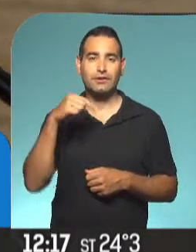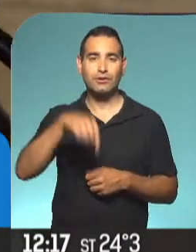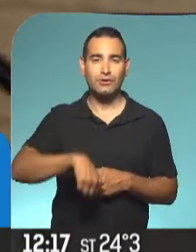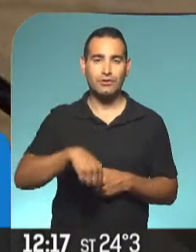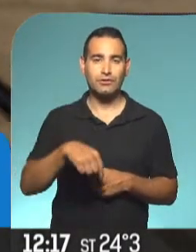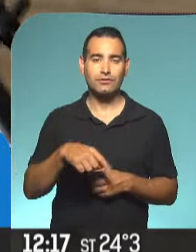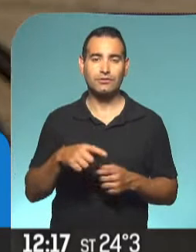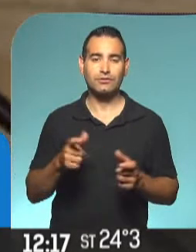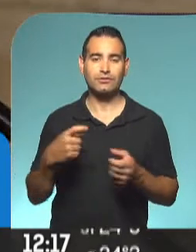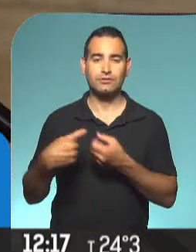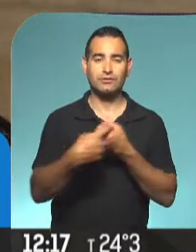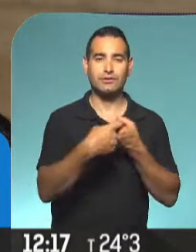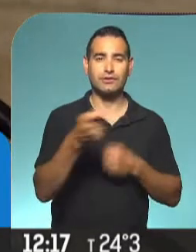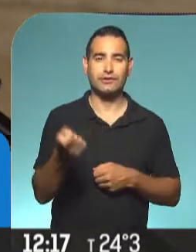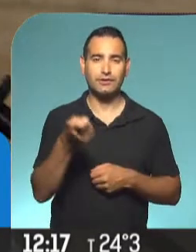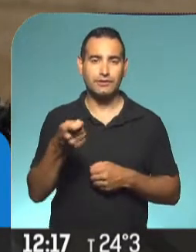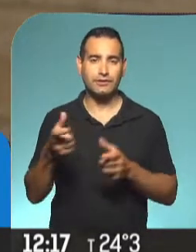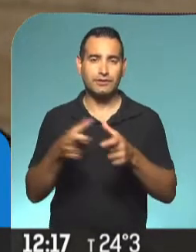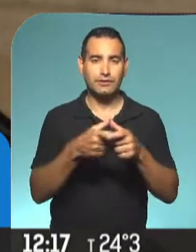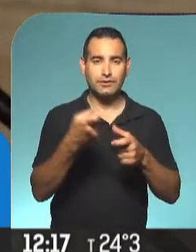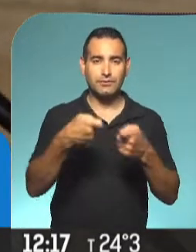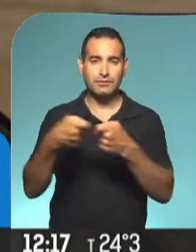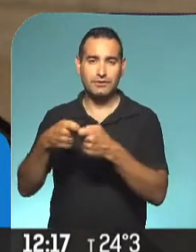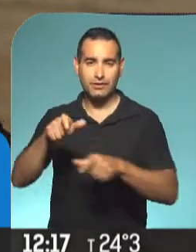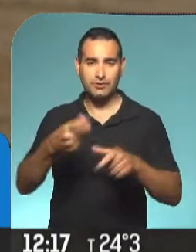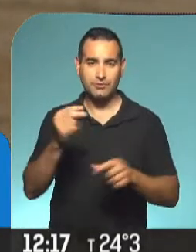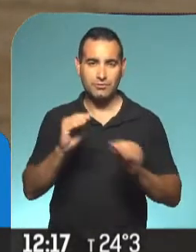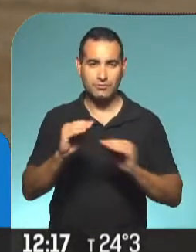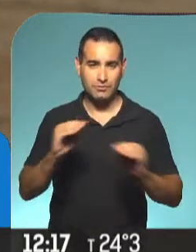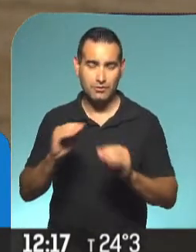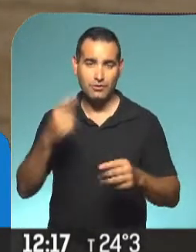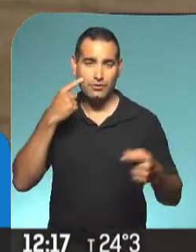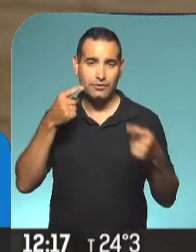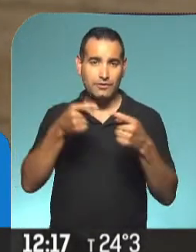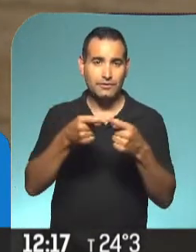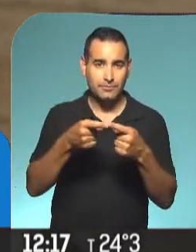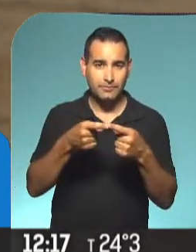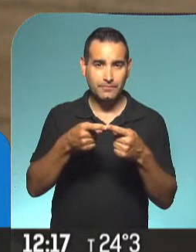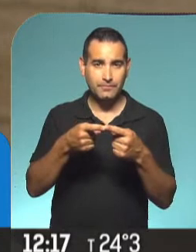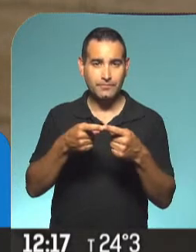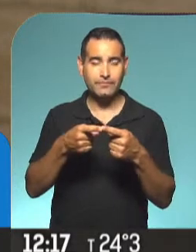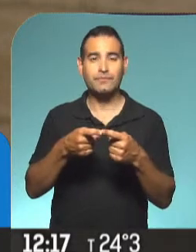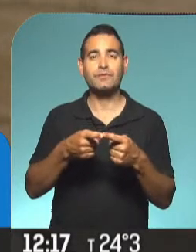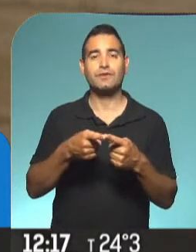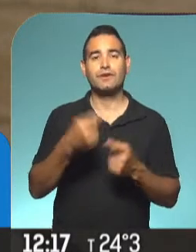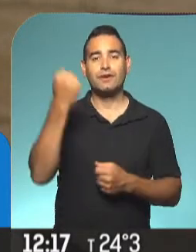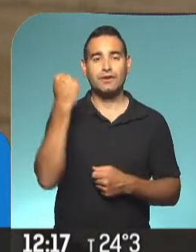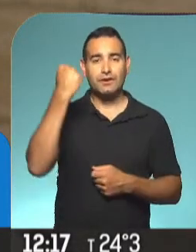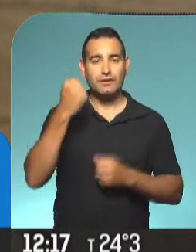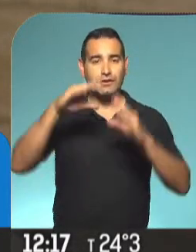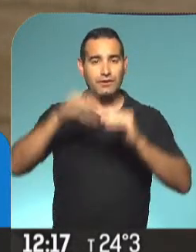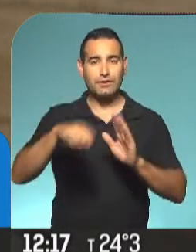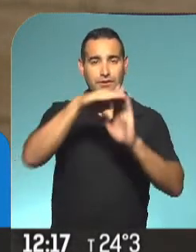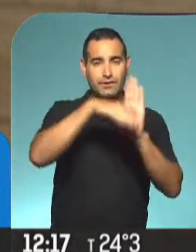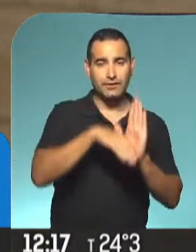hoy con sectores empresarios que son formadores de precios. Primero con el objetivo claro de marcar las pautas macroeconómicas, ¿no? Es decir,